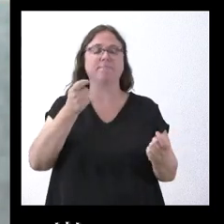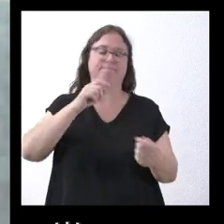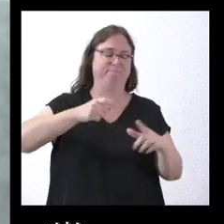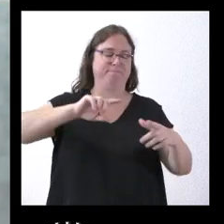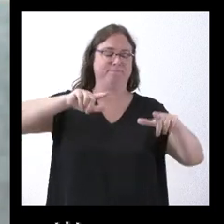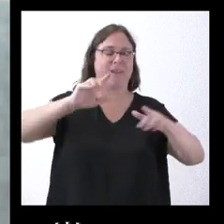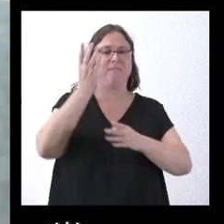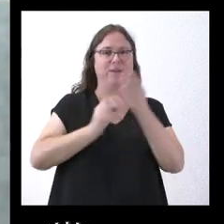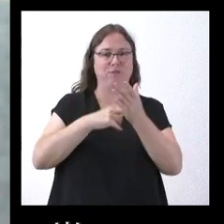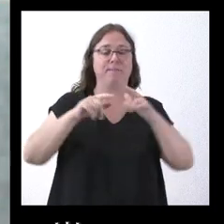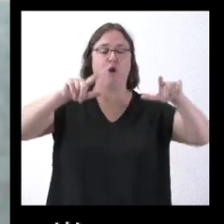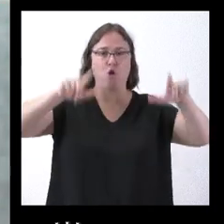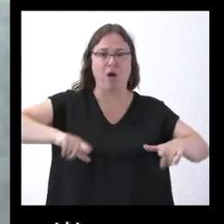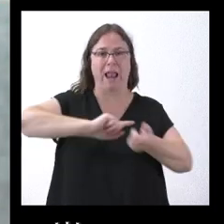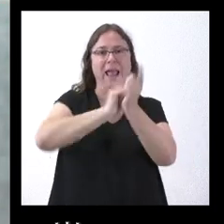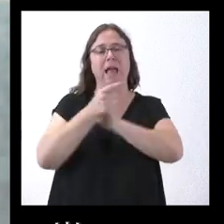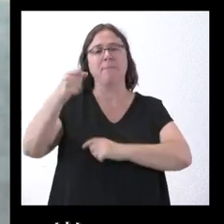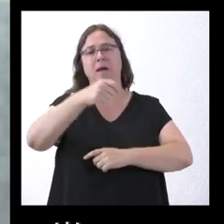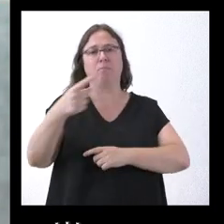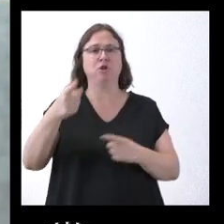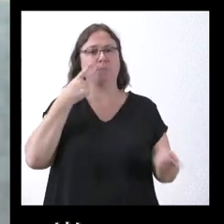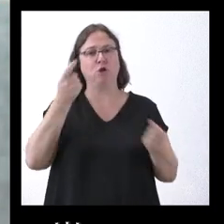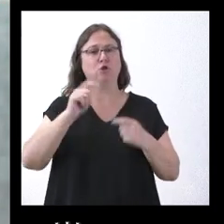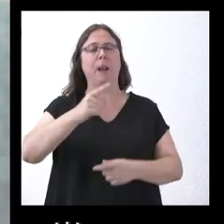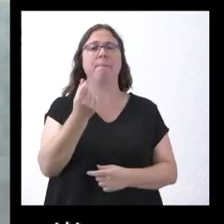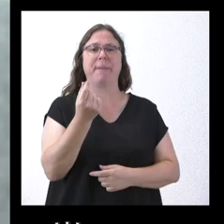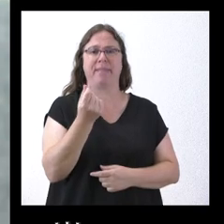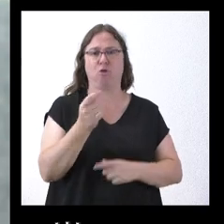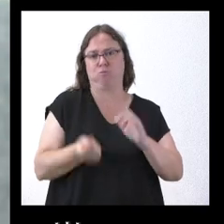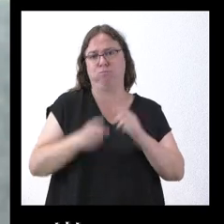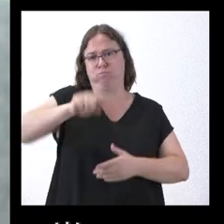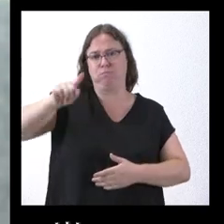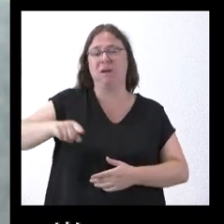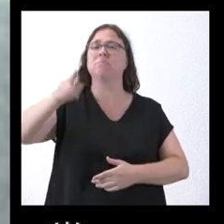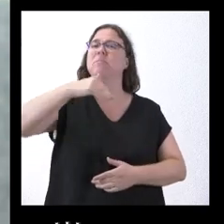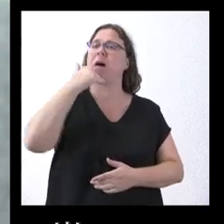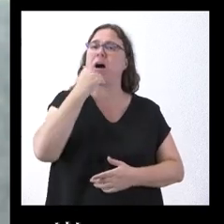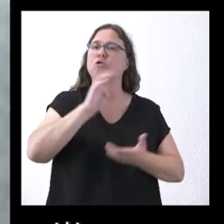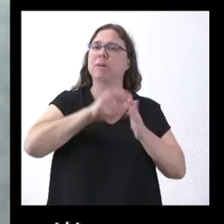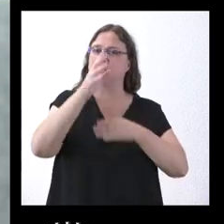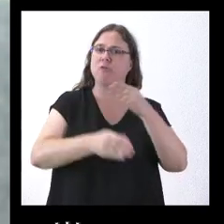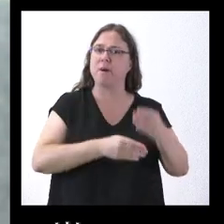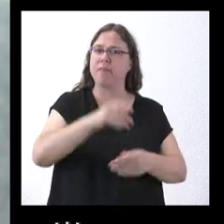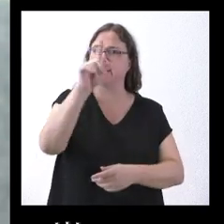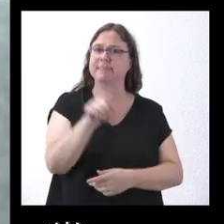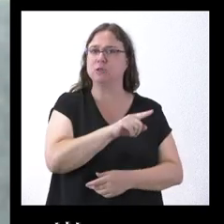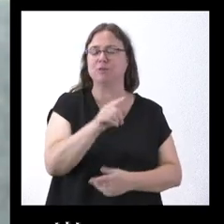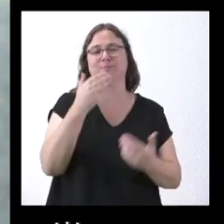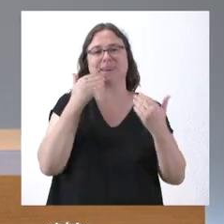los alquileres, entre otras razones. No sé si se plantea alguna acción similar en Castilla y León. Muchas